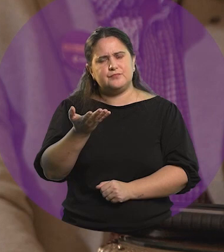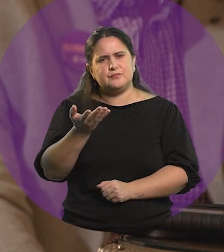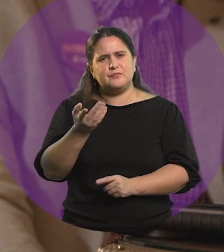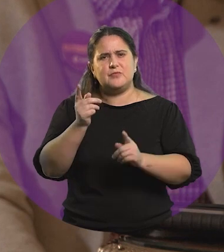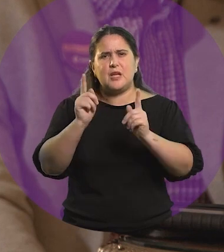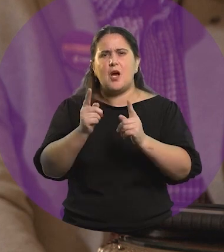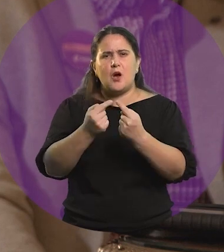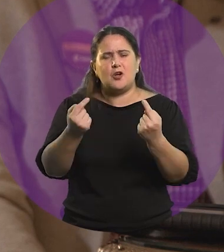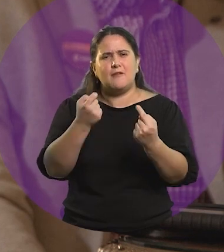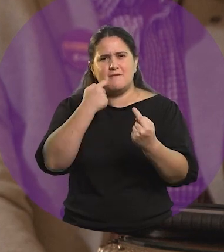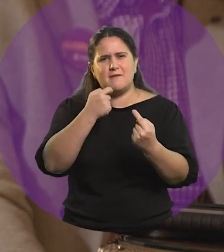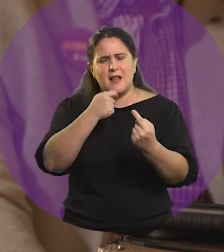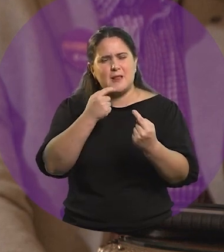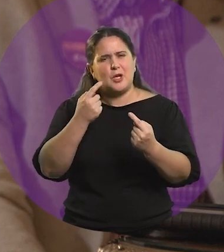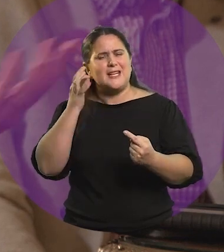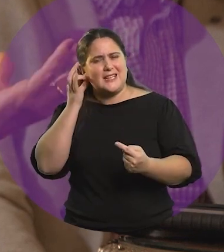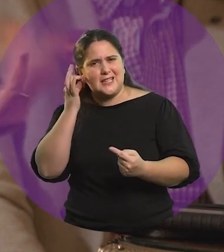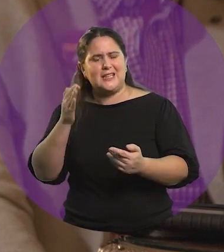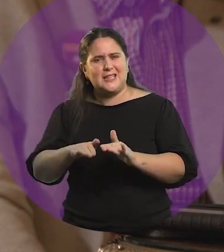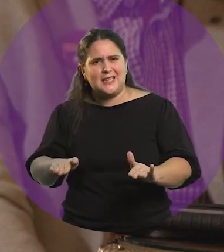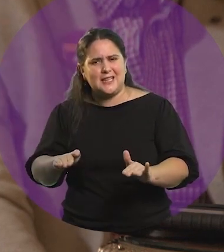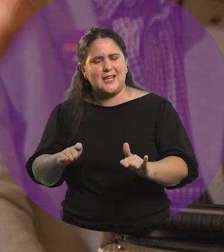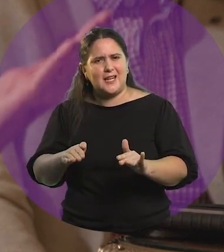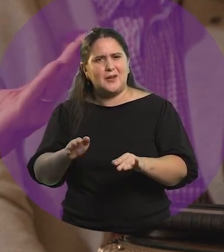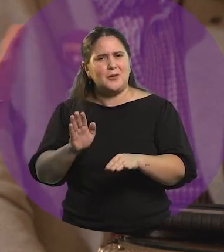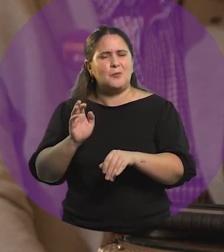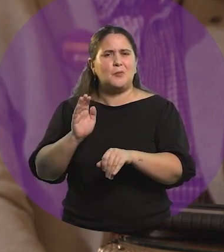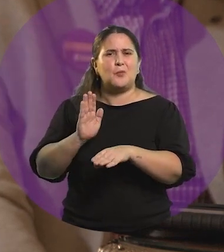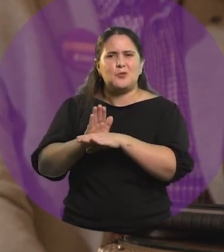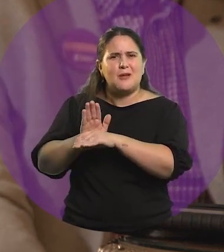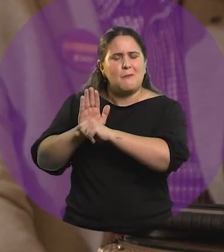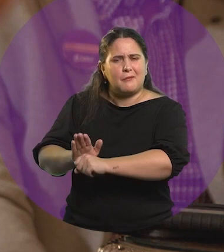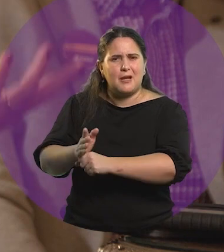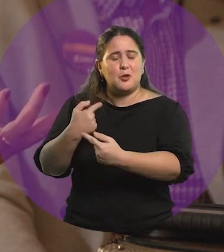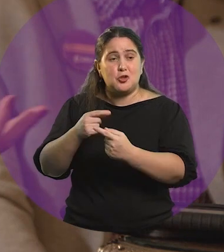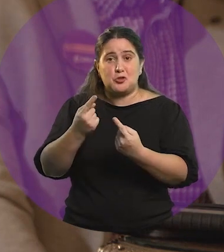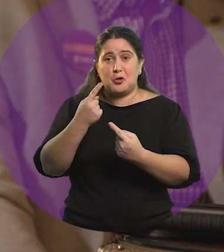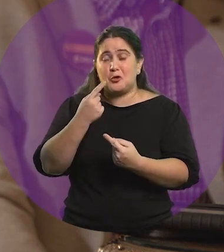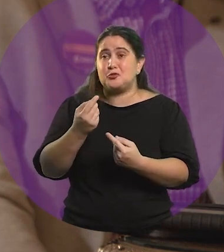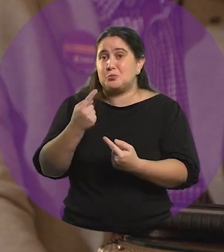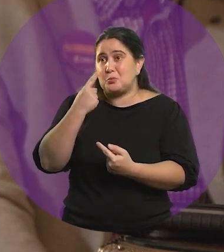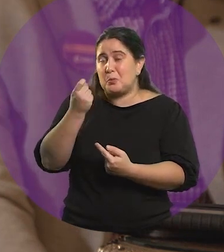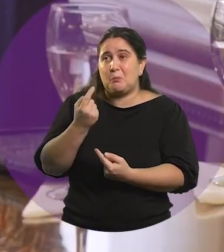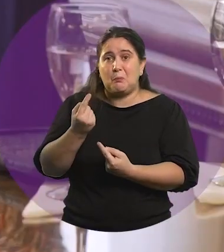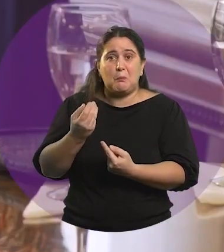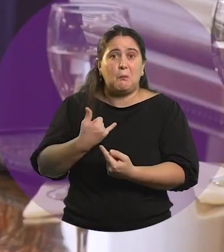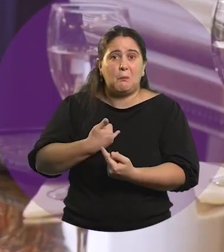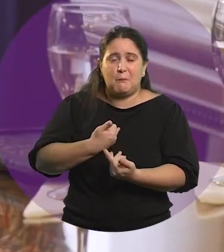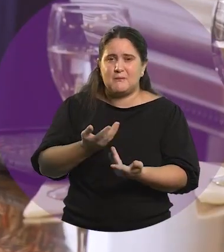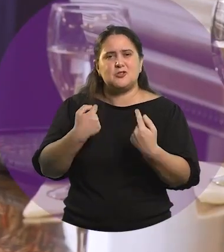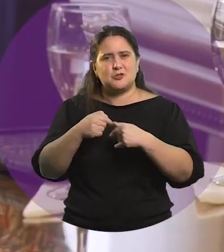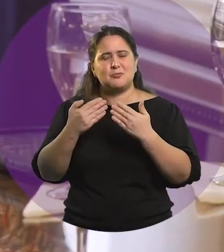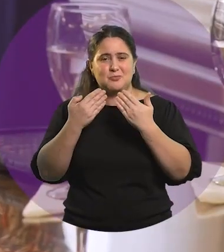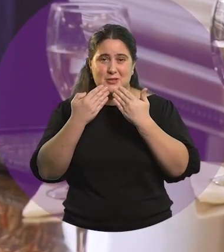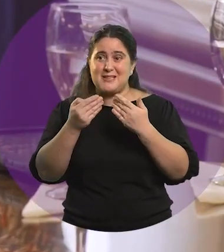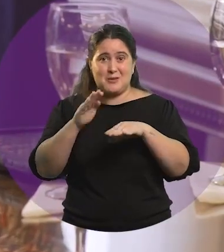carente de estímulo muchas veces están las niñas, y eso ni era medido ni era percibido. Por eso yo soy una